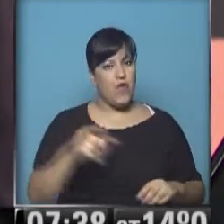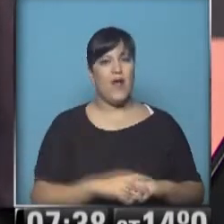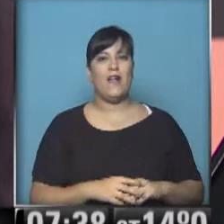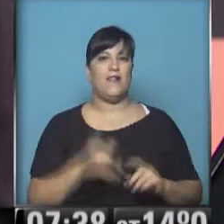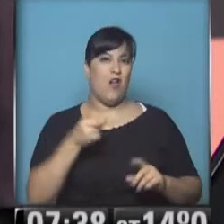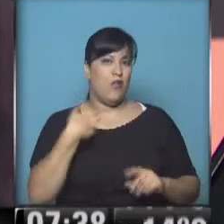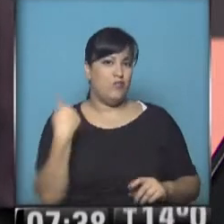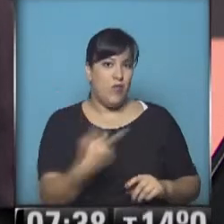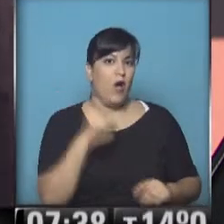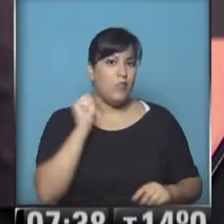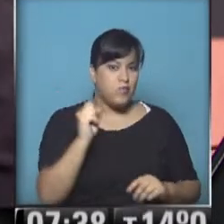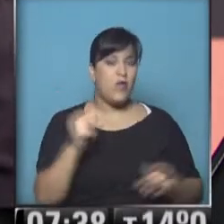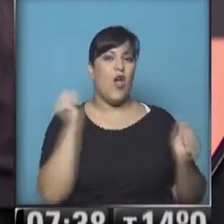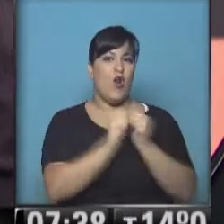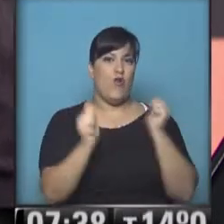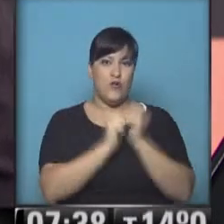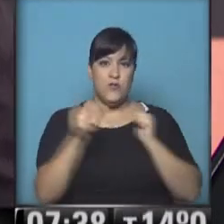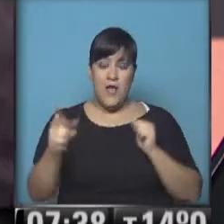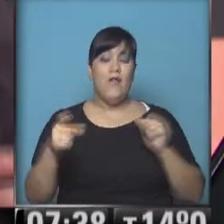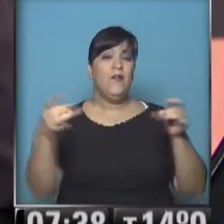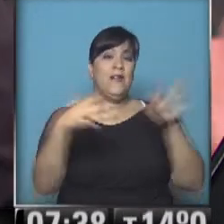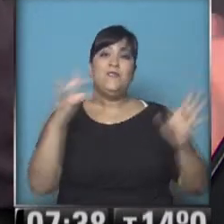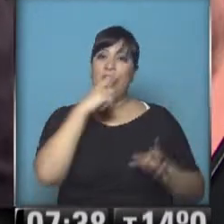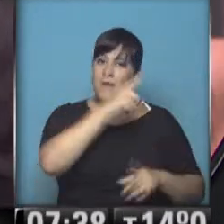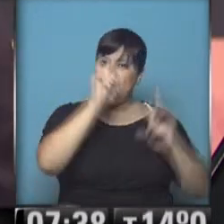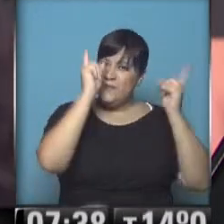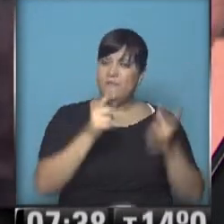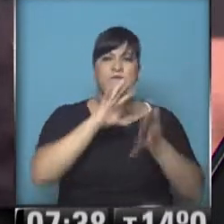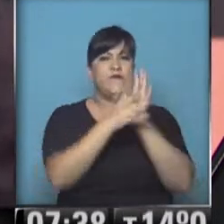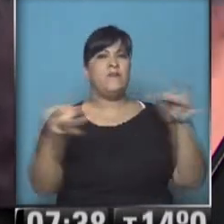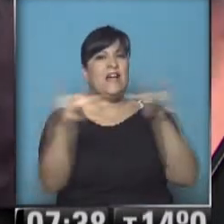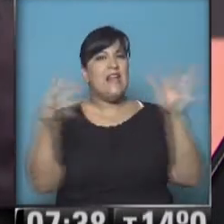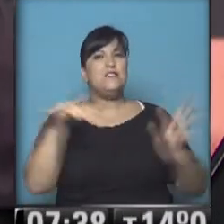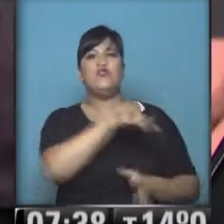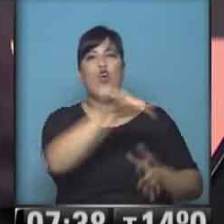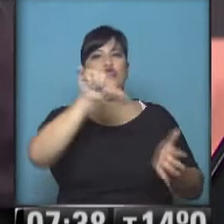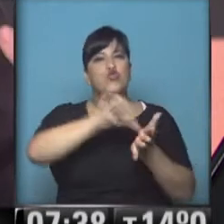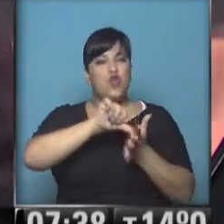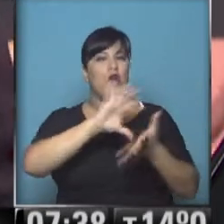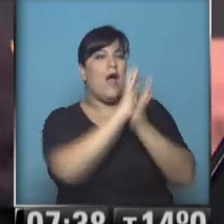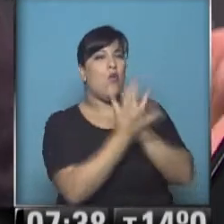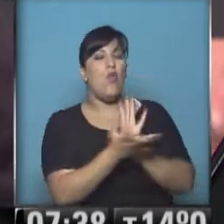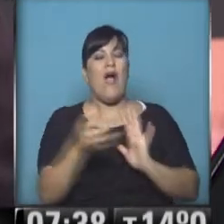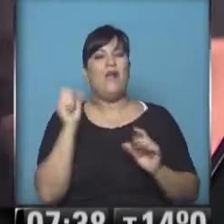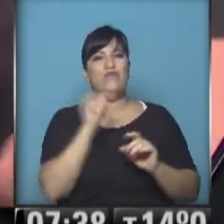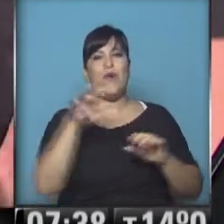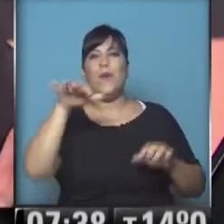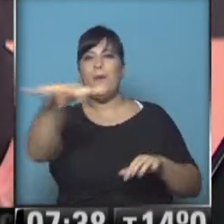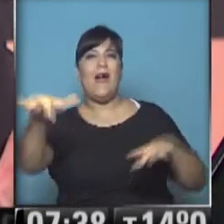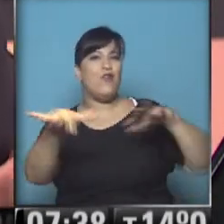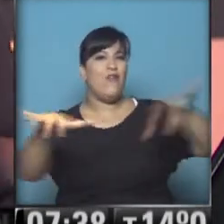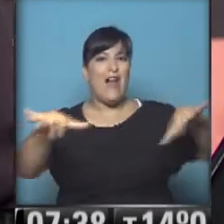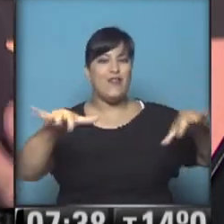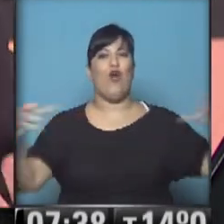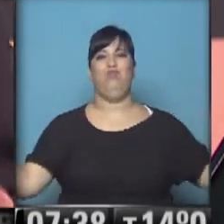vivir allí en Rosario, el clásico de La Plata. Son clásicos regionales que tienen esa pimienta de barrio, si se quiere. Aunque sea